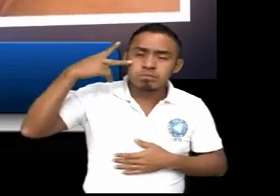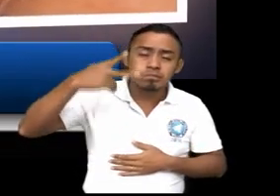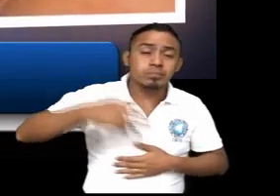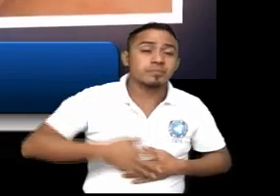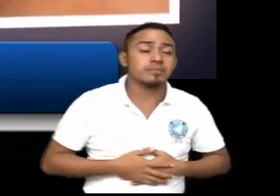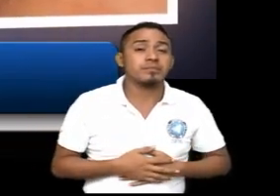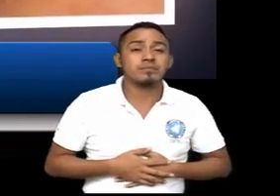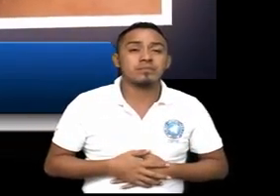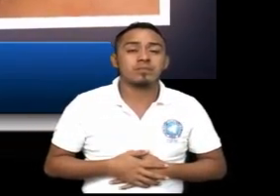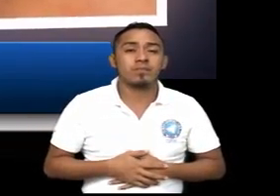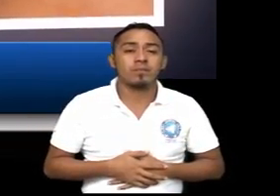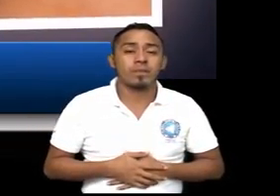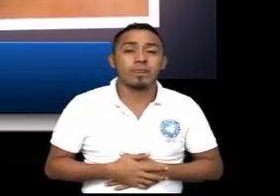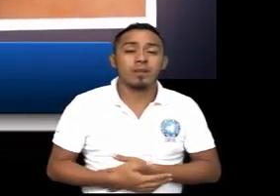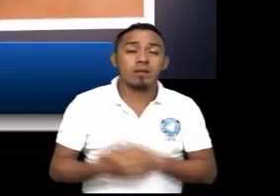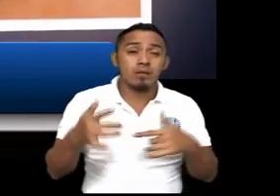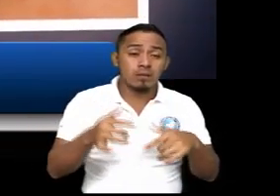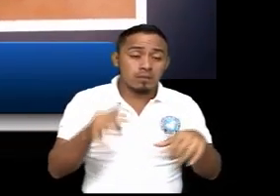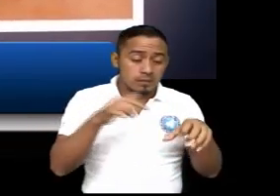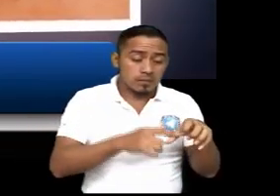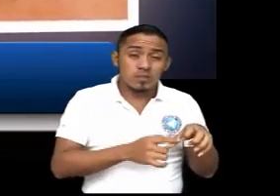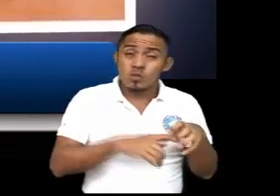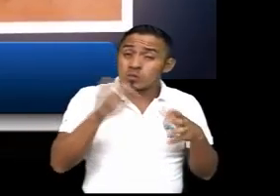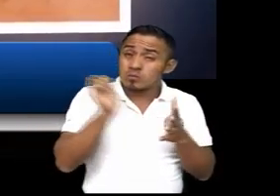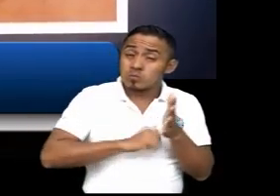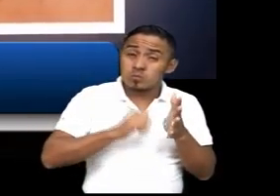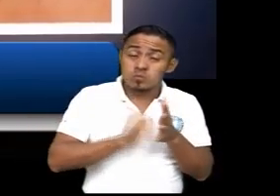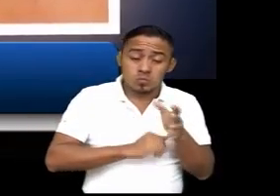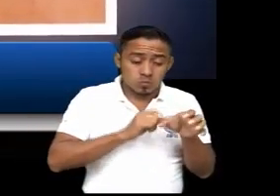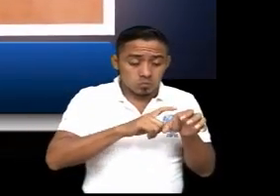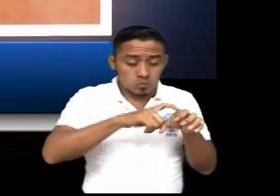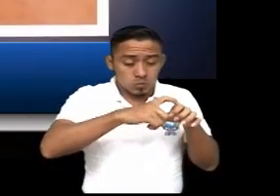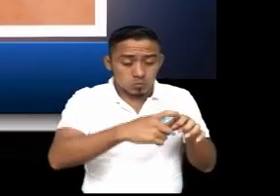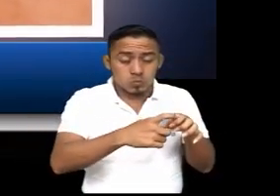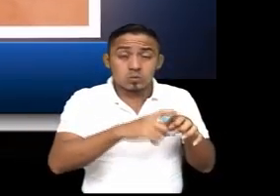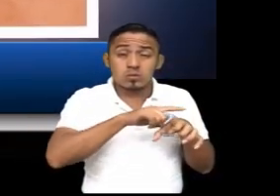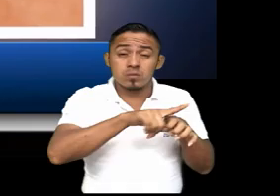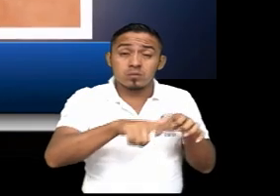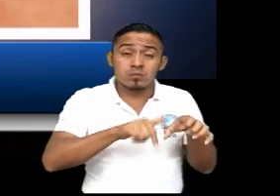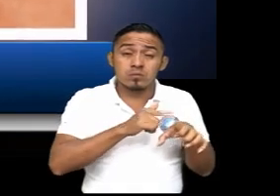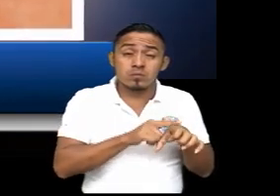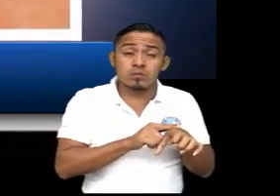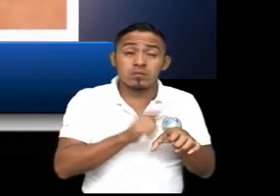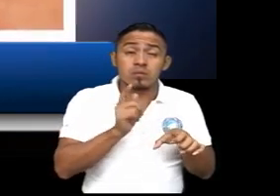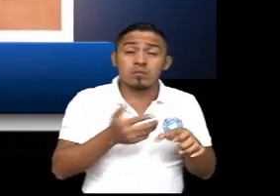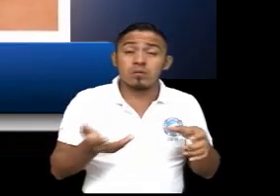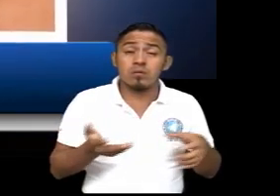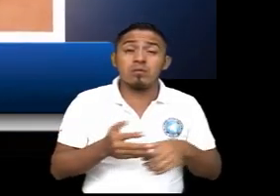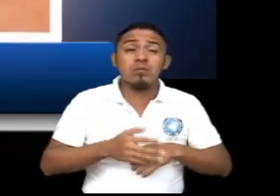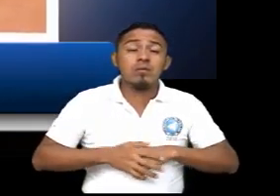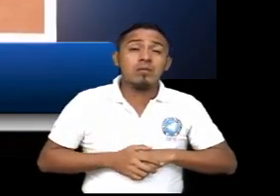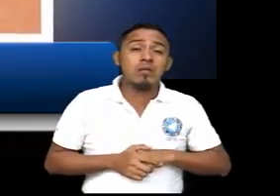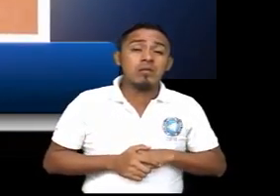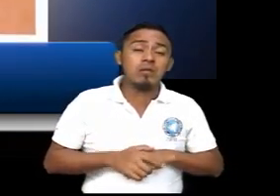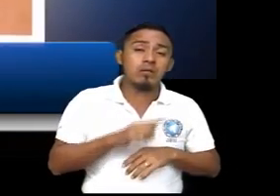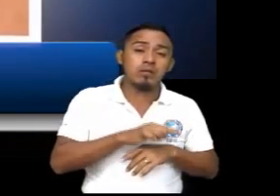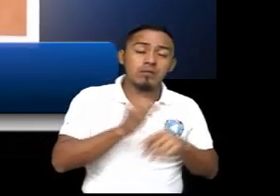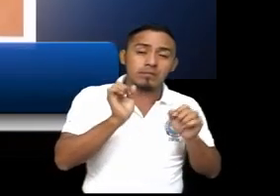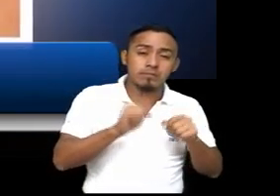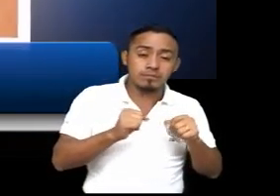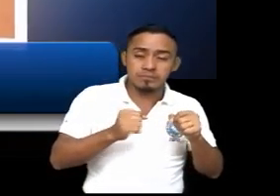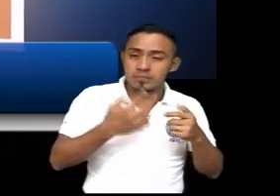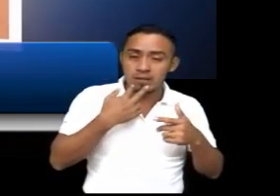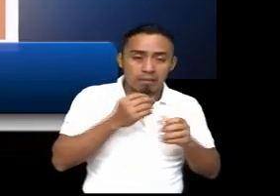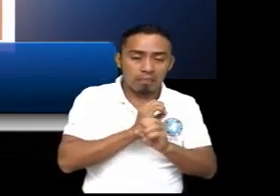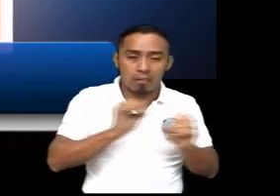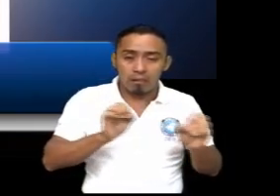él se pone duro por la desnaturalización de la proteína, pierde su